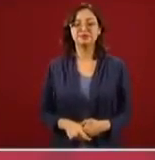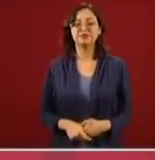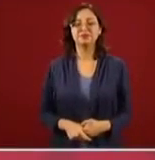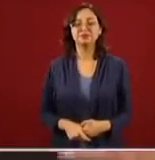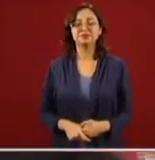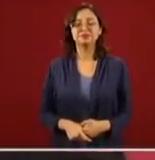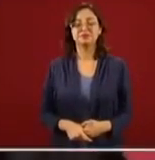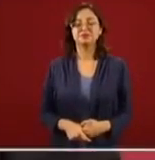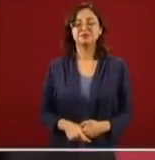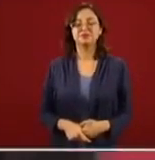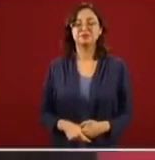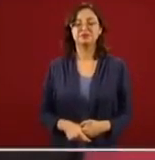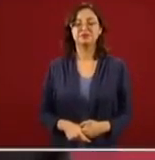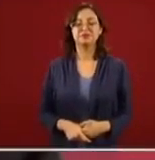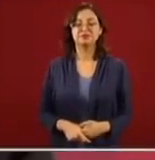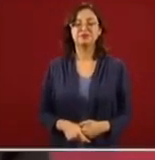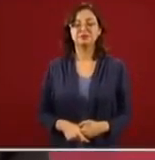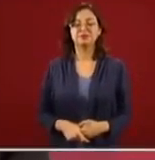aunque